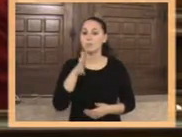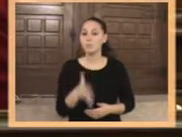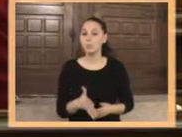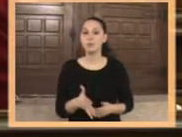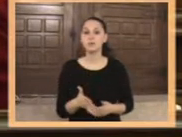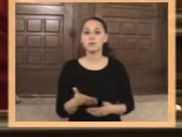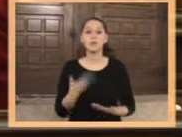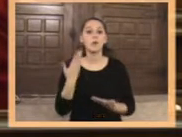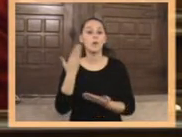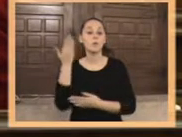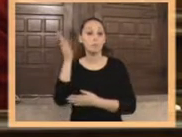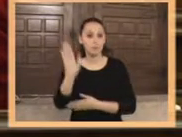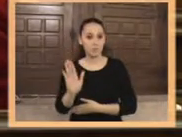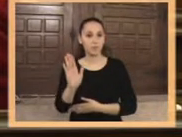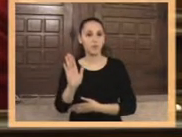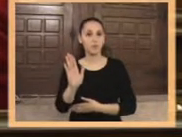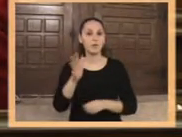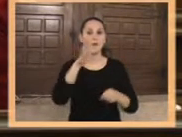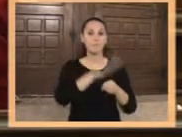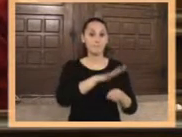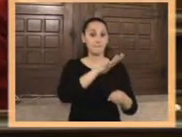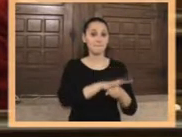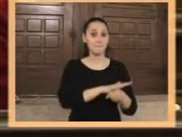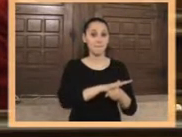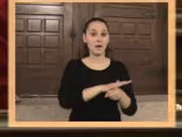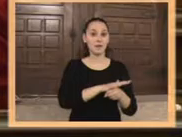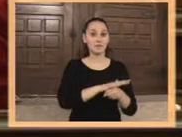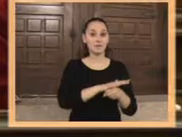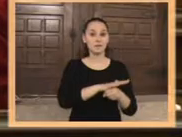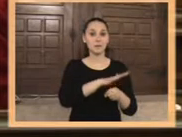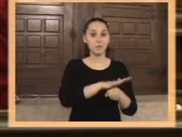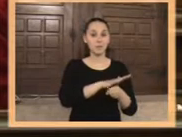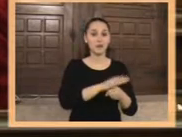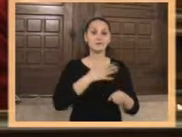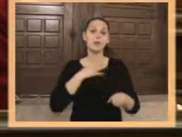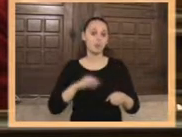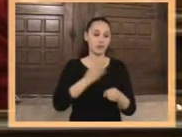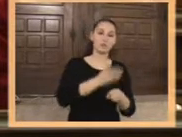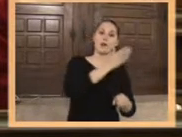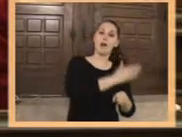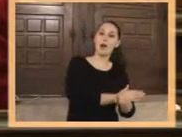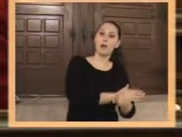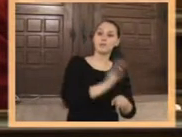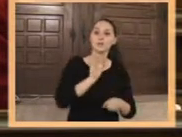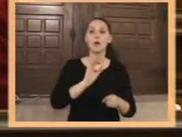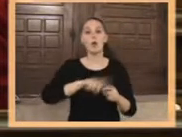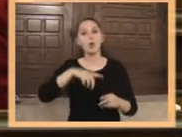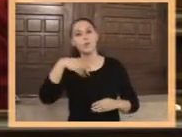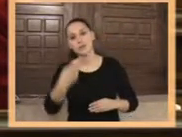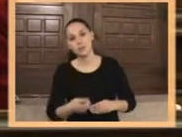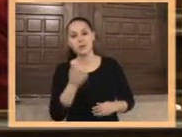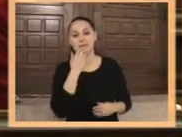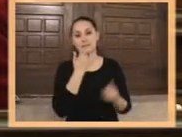se va a hacer todos los martes del año, también pudiendo ser el día anterior o posterior, si fuese